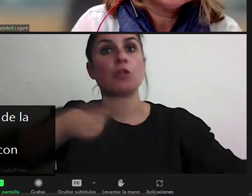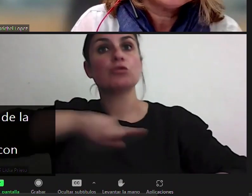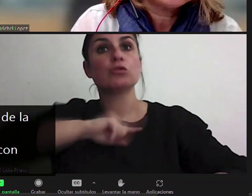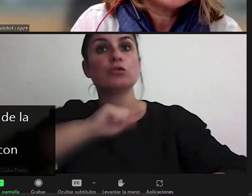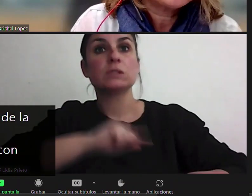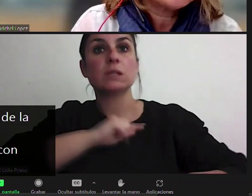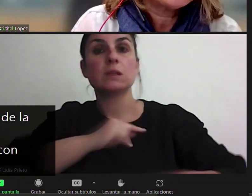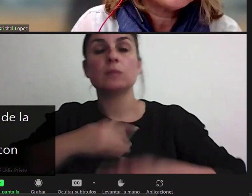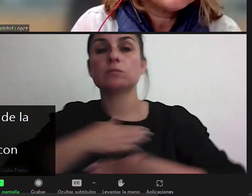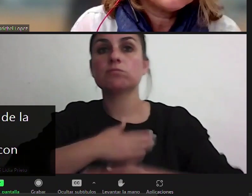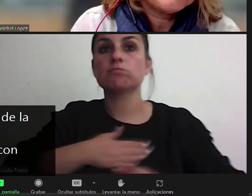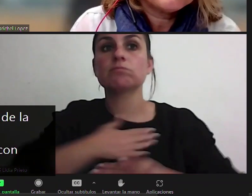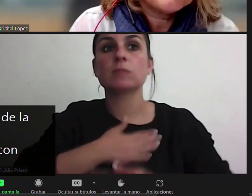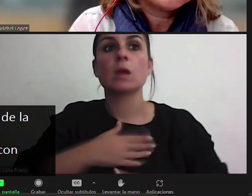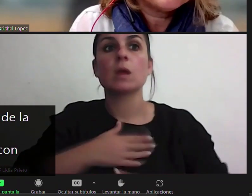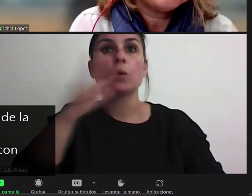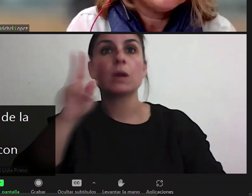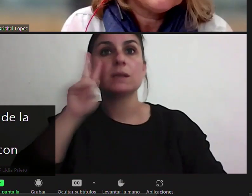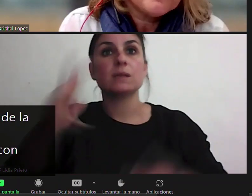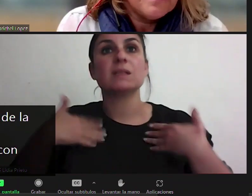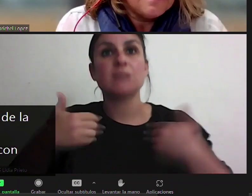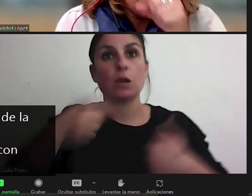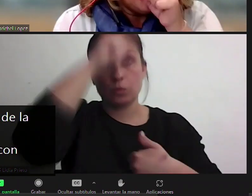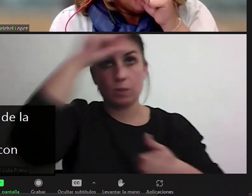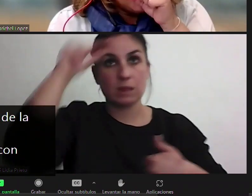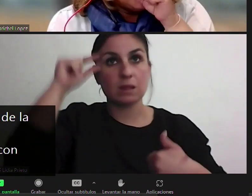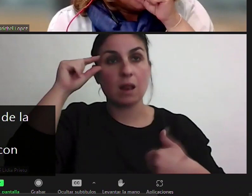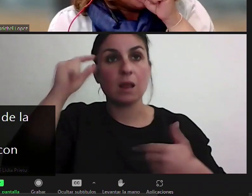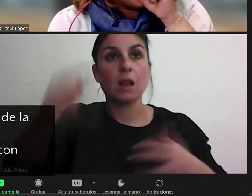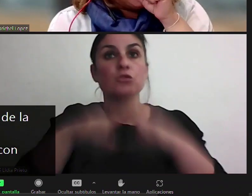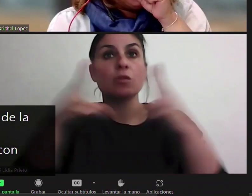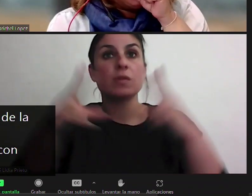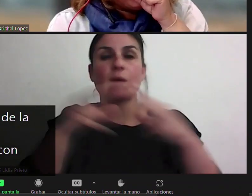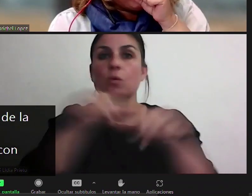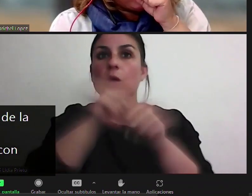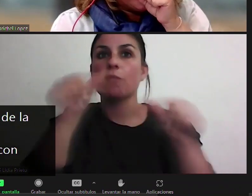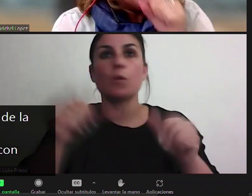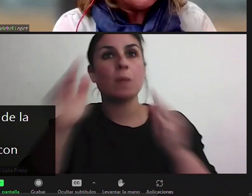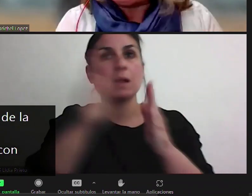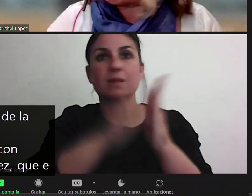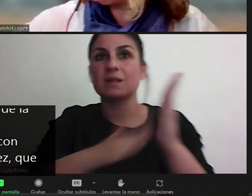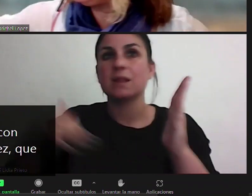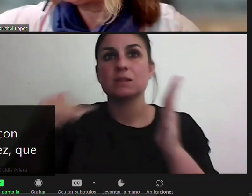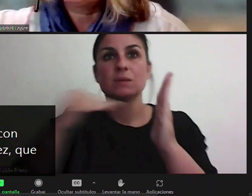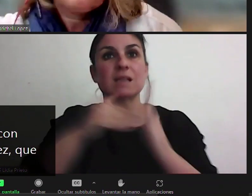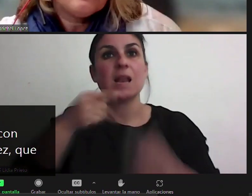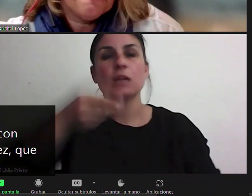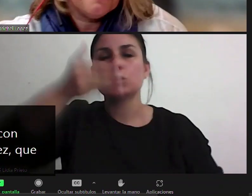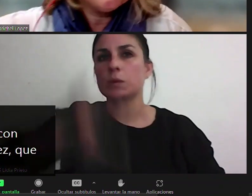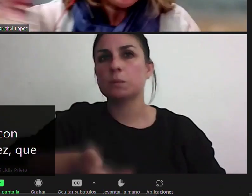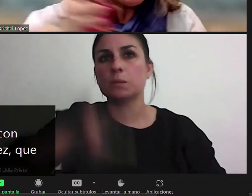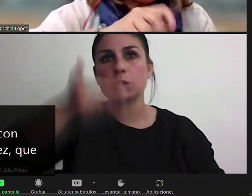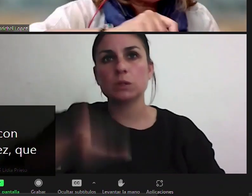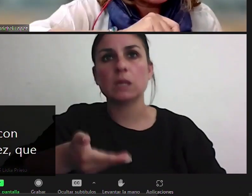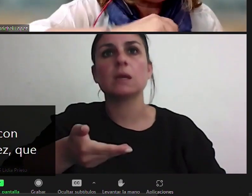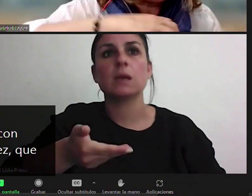se pone de forma transversal la salud mental en la sociedad. Eso para nosotros es muy importante. Bueno, pues ir aclarando. Vamos